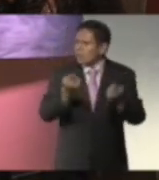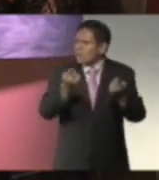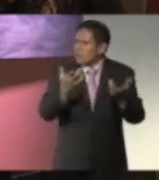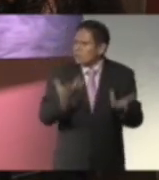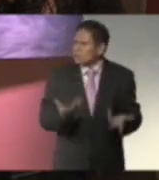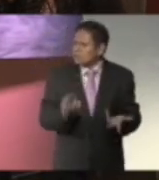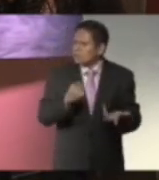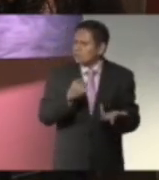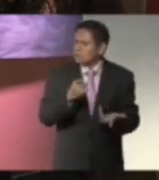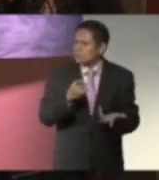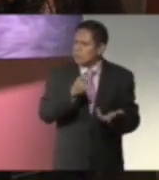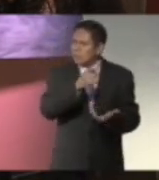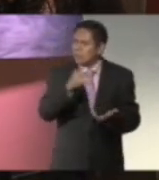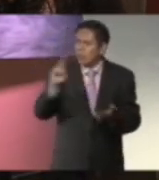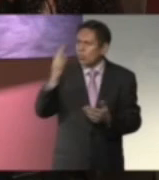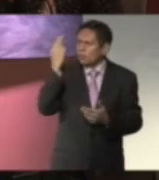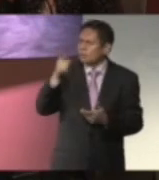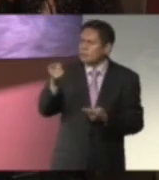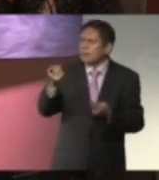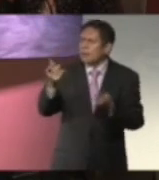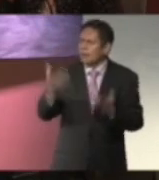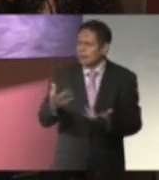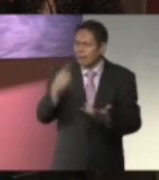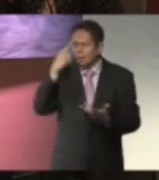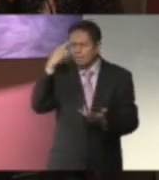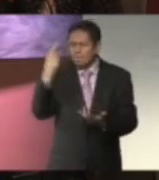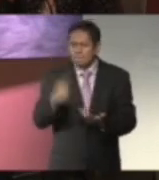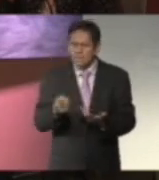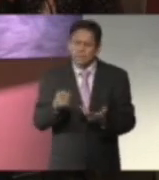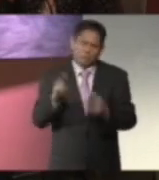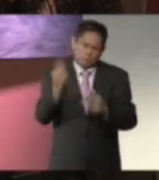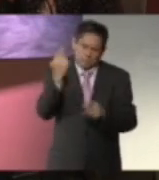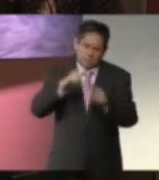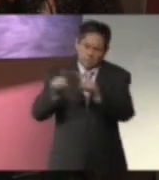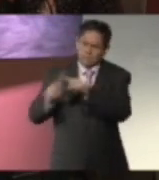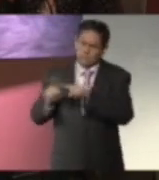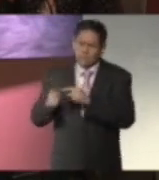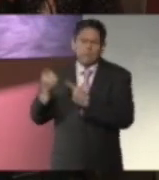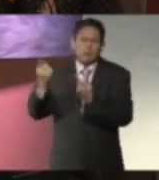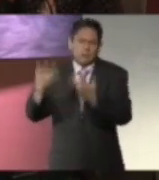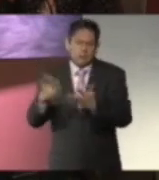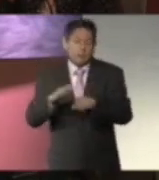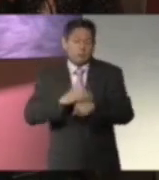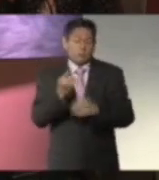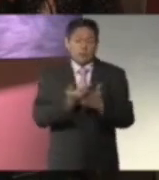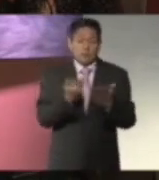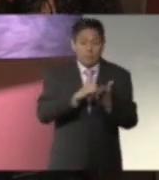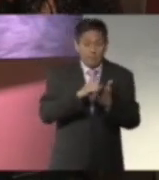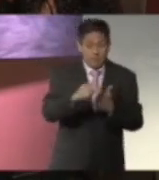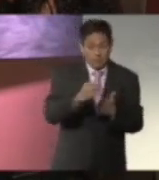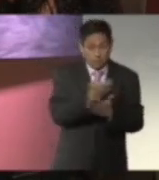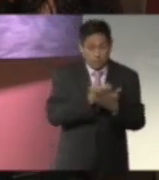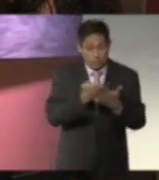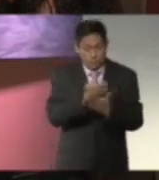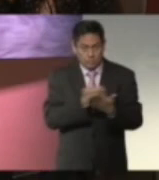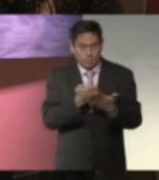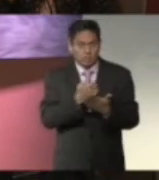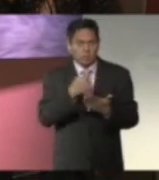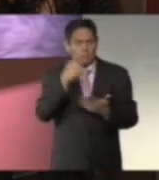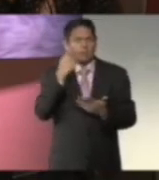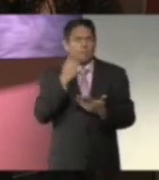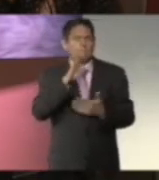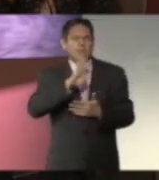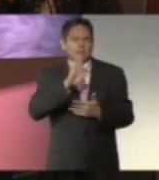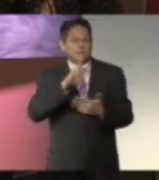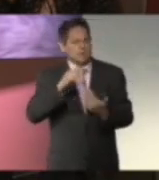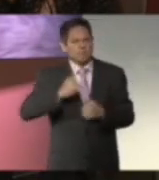haciendo en la cuestión de la academia? Porque replantearse el derecho económico actualmente para un derecho depredador en lugar